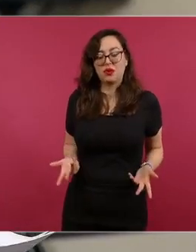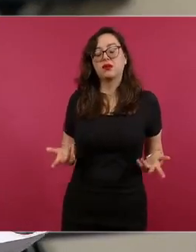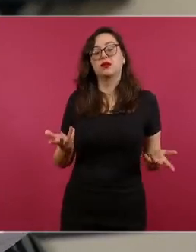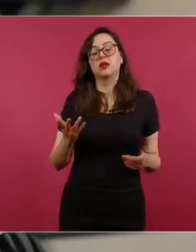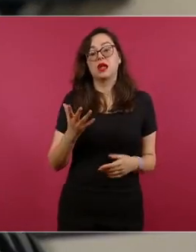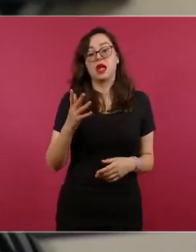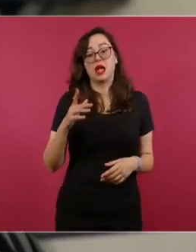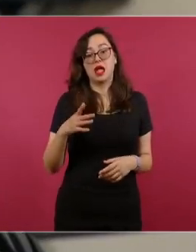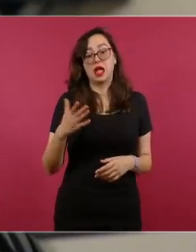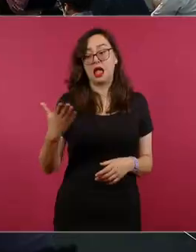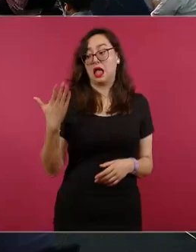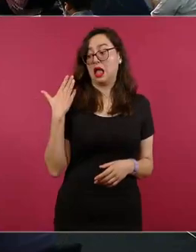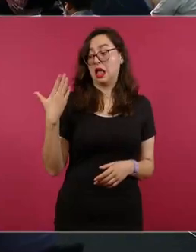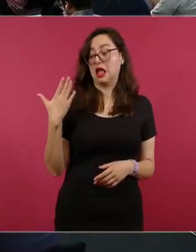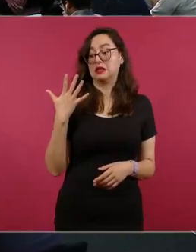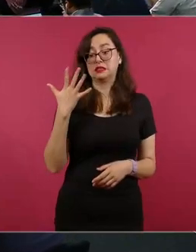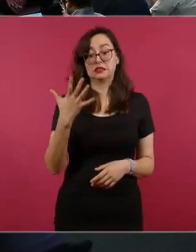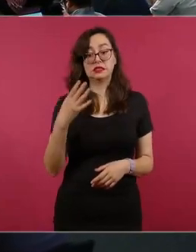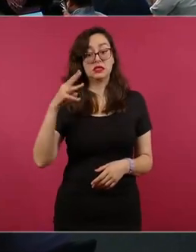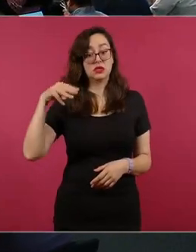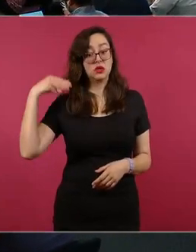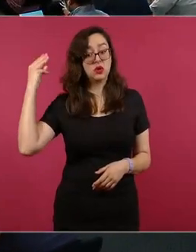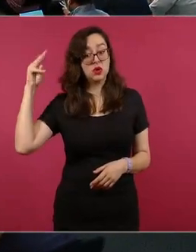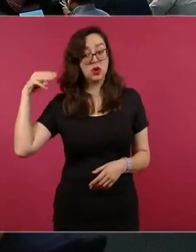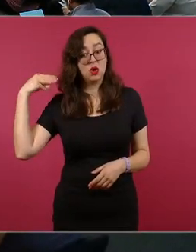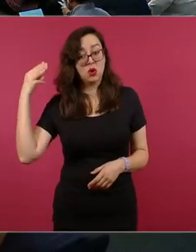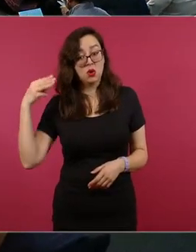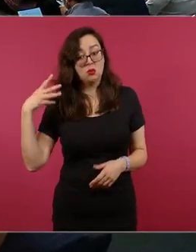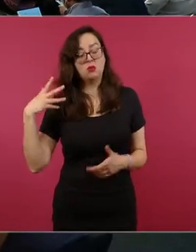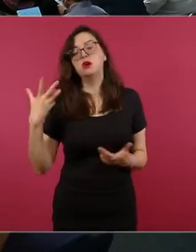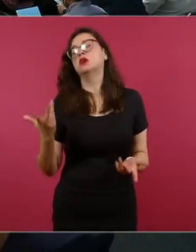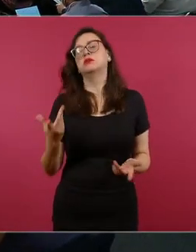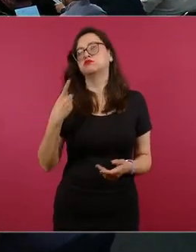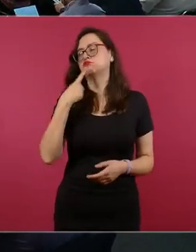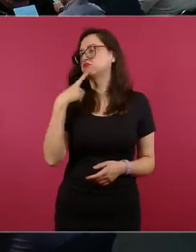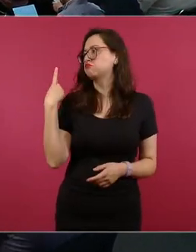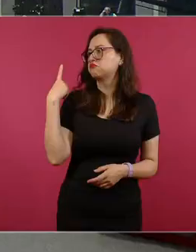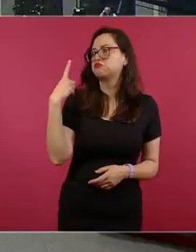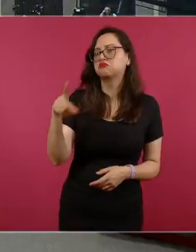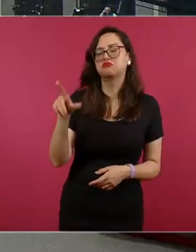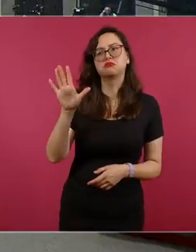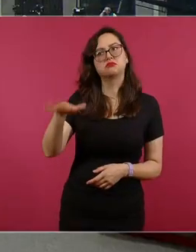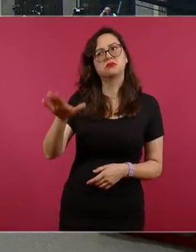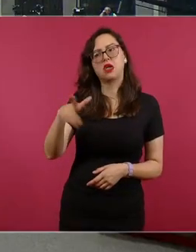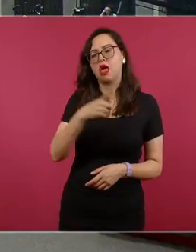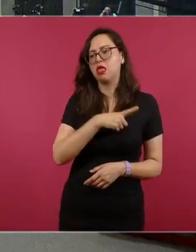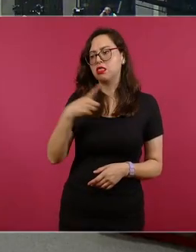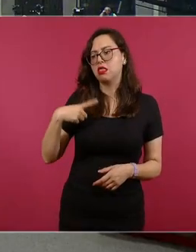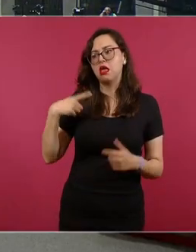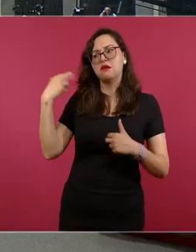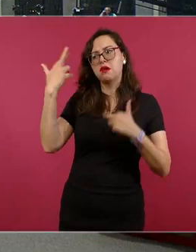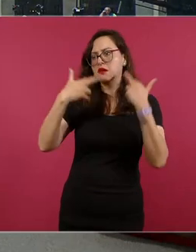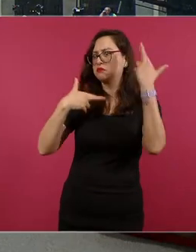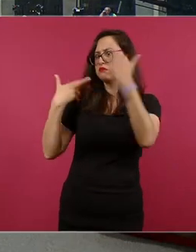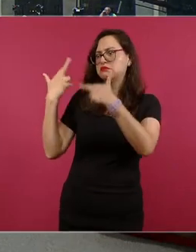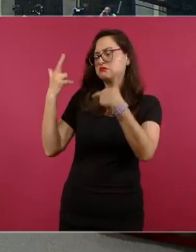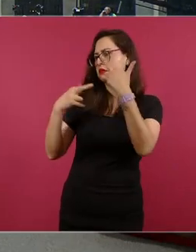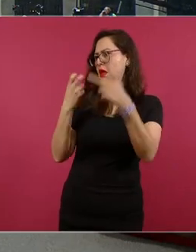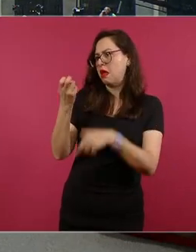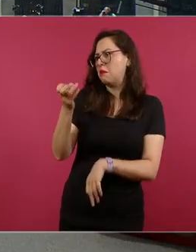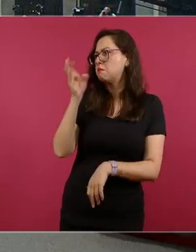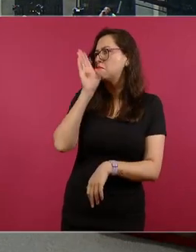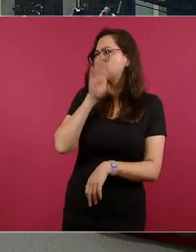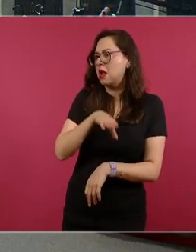5 de marzo de este año, la usuaria recibió una primera respuesta a la solicitud de revisión del estatus del crédito con Infonavit